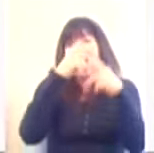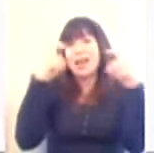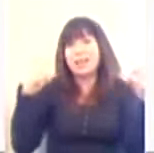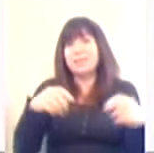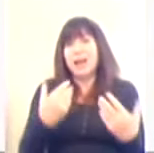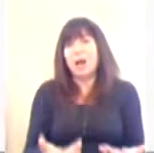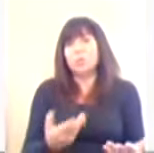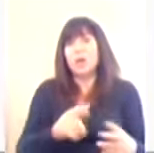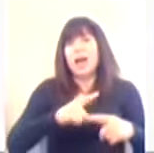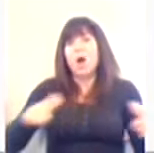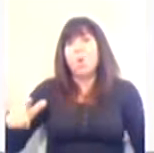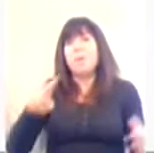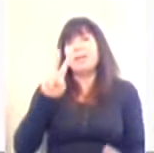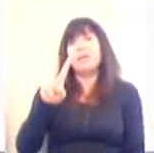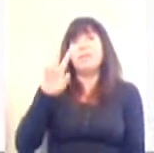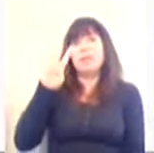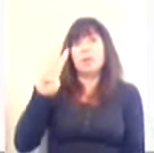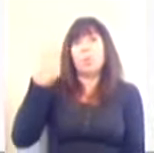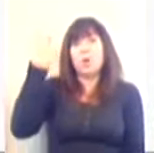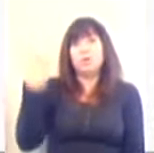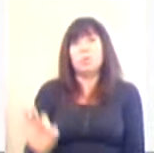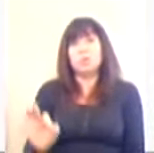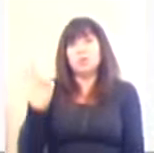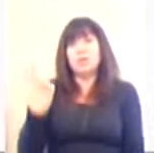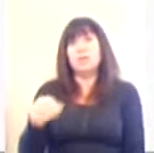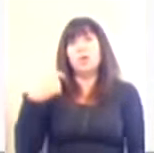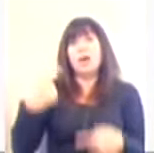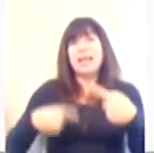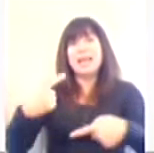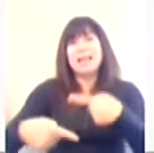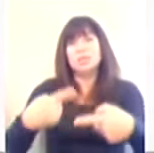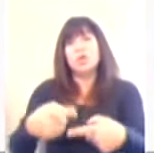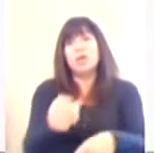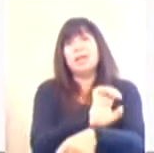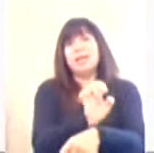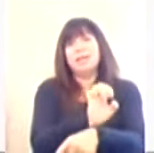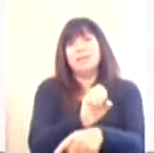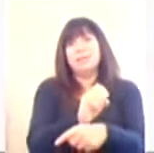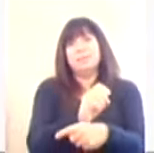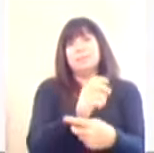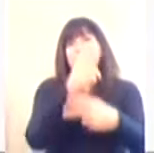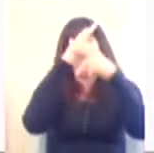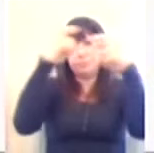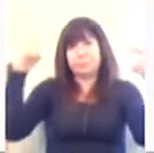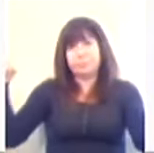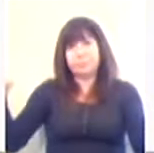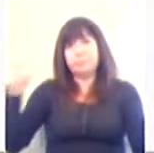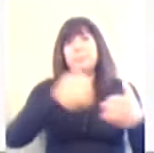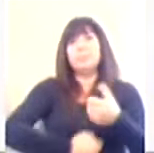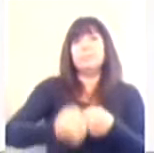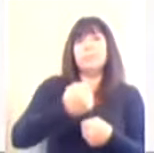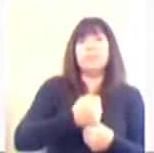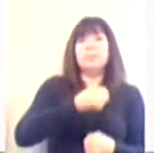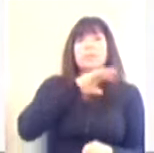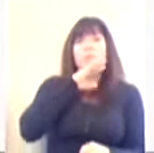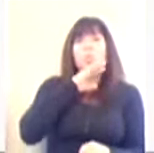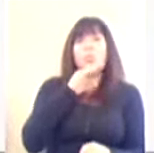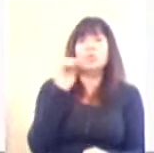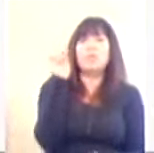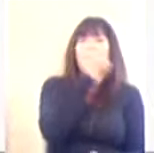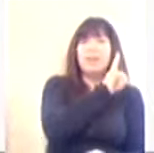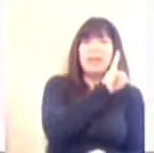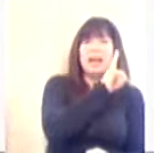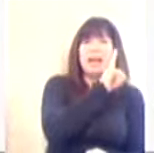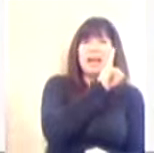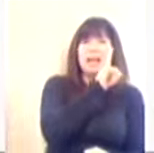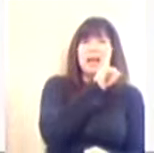de un 24% de la generación de energía eléctrica. Vamos a reemplazar usos finales, como en el transporte, o en la industria,